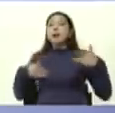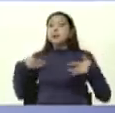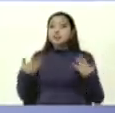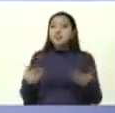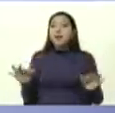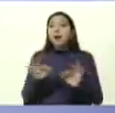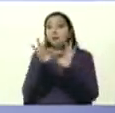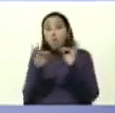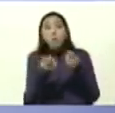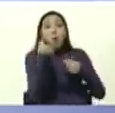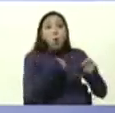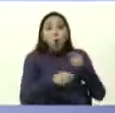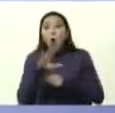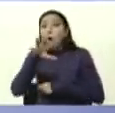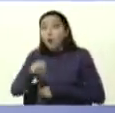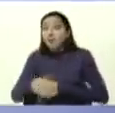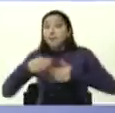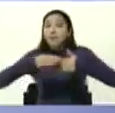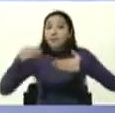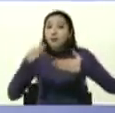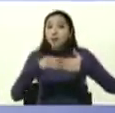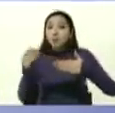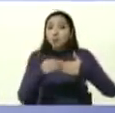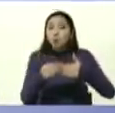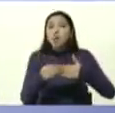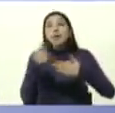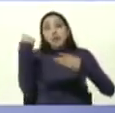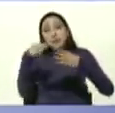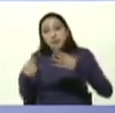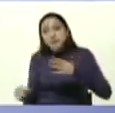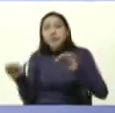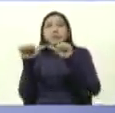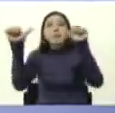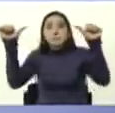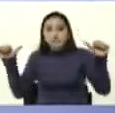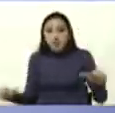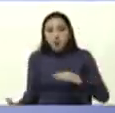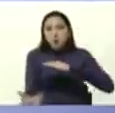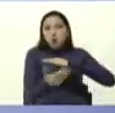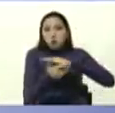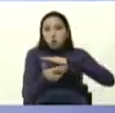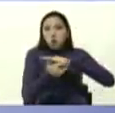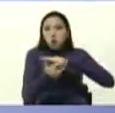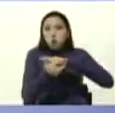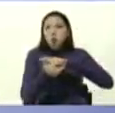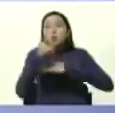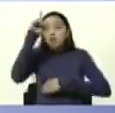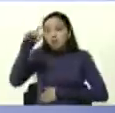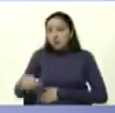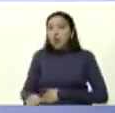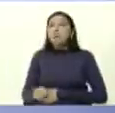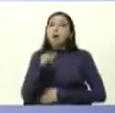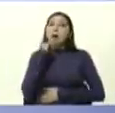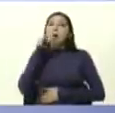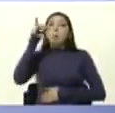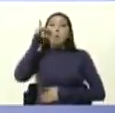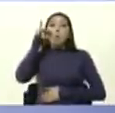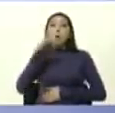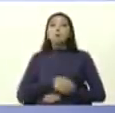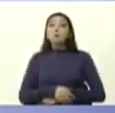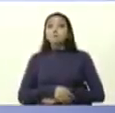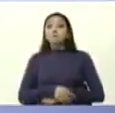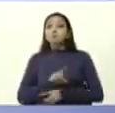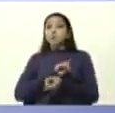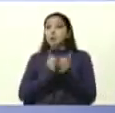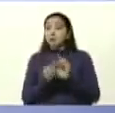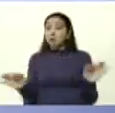la compra y venta de divisas en sus plataformas digitales, y que ha destacado la vicepresidenta, no alterará